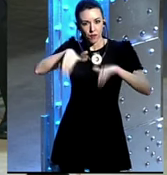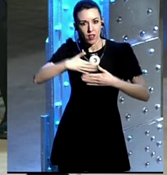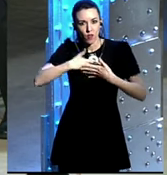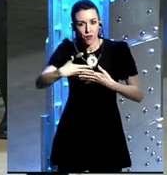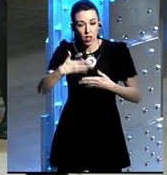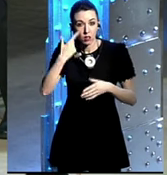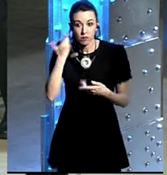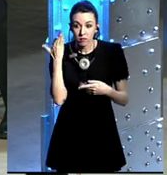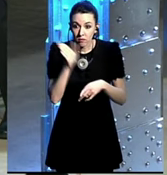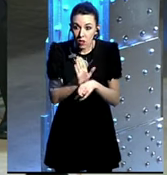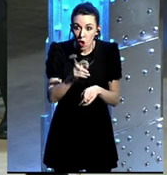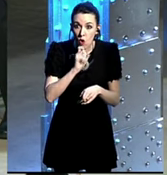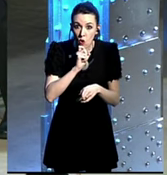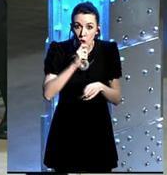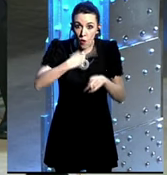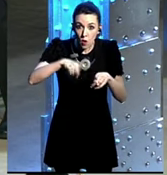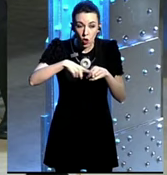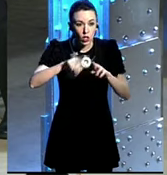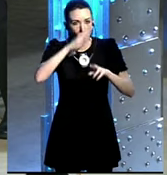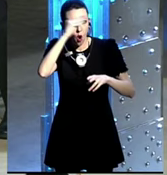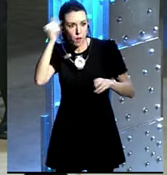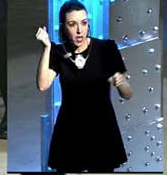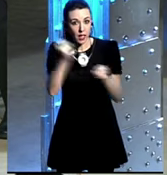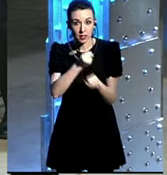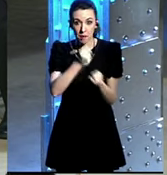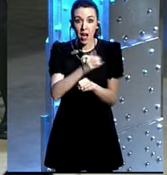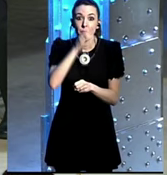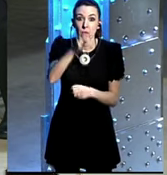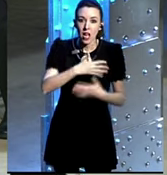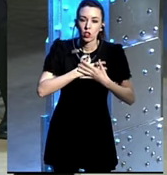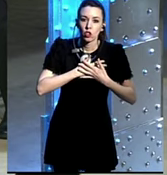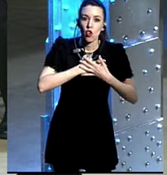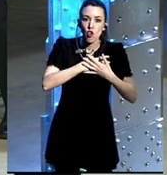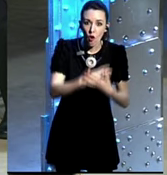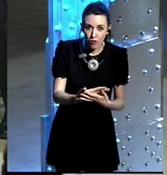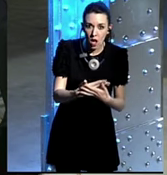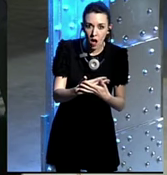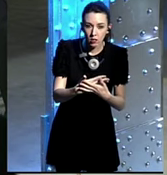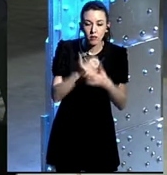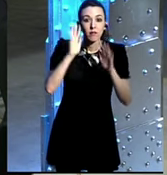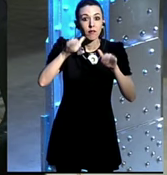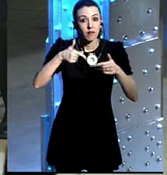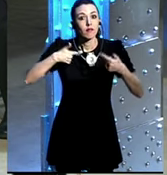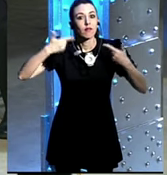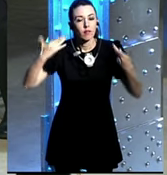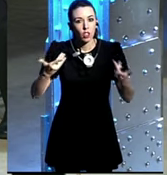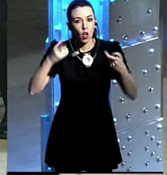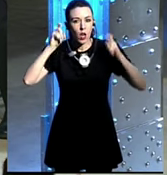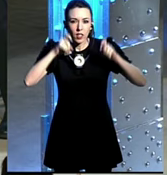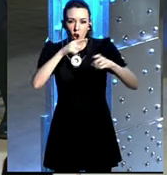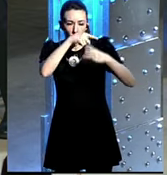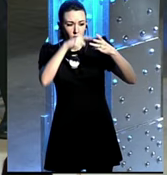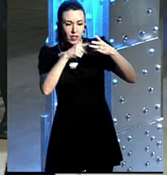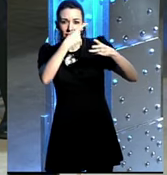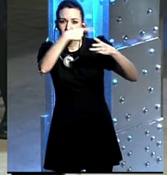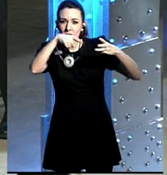les mostré cómo hacer estas cosas, olvidar, trabajar y confiar, entonces intenté enseñarles que no son tres